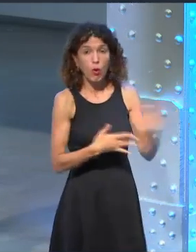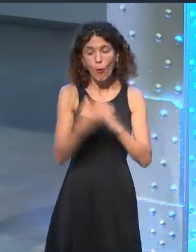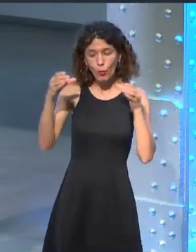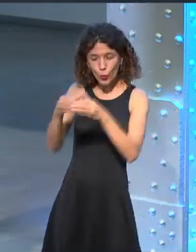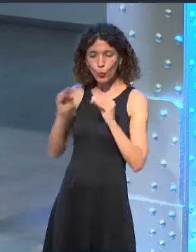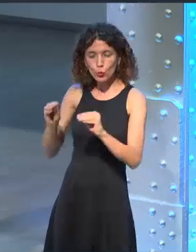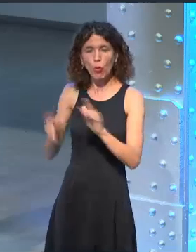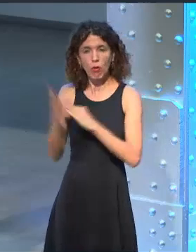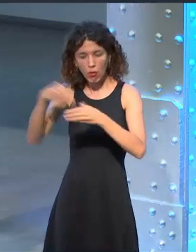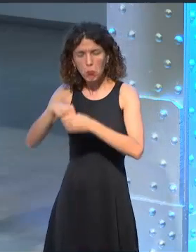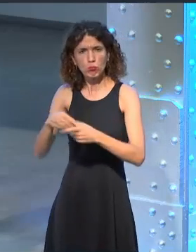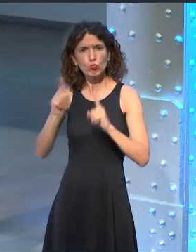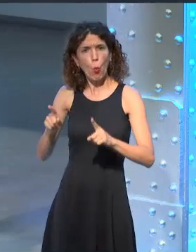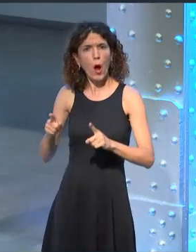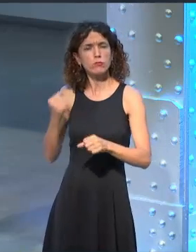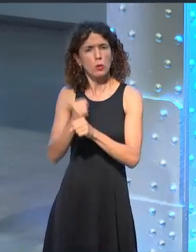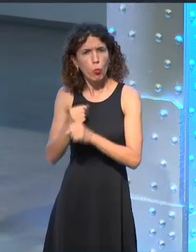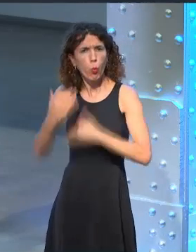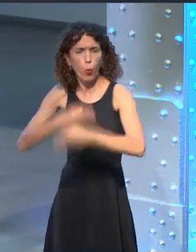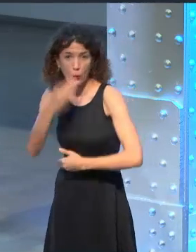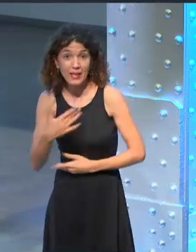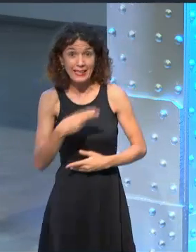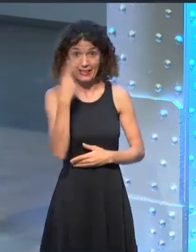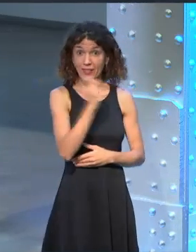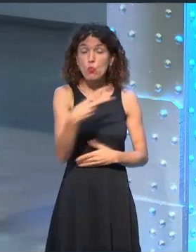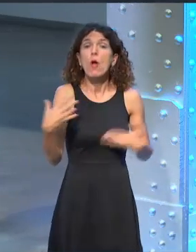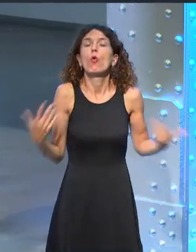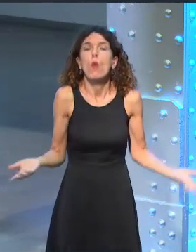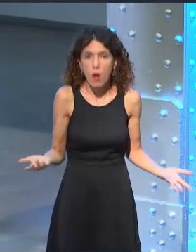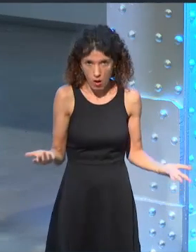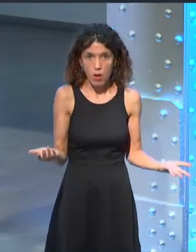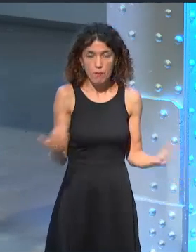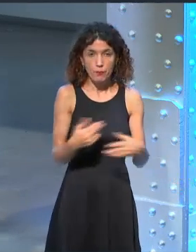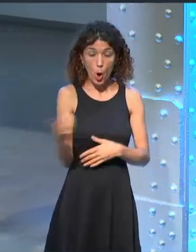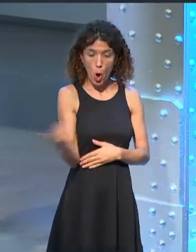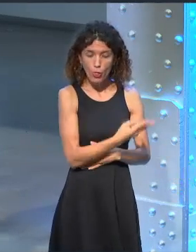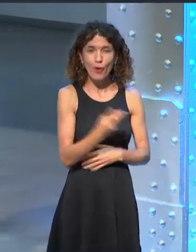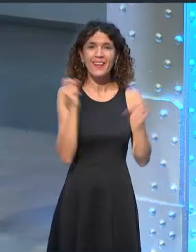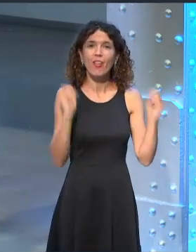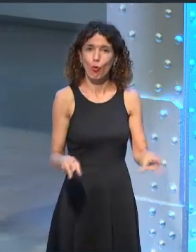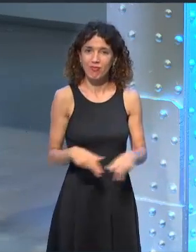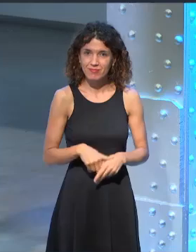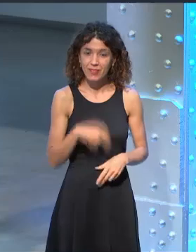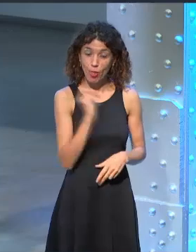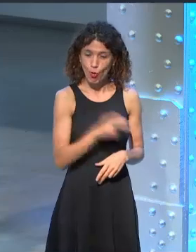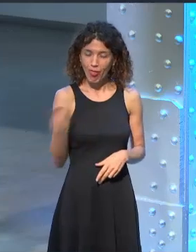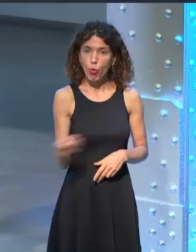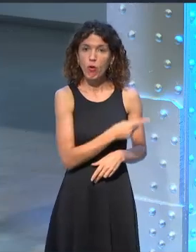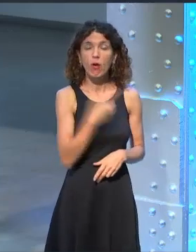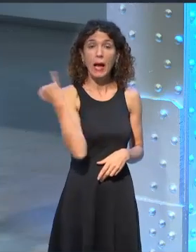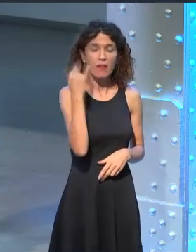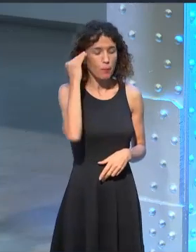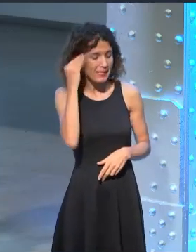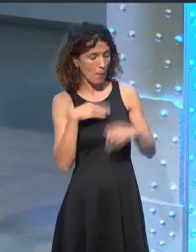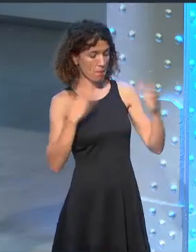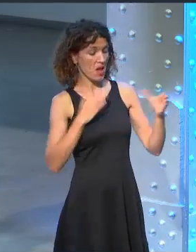pensaba que sus equipos iban a responder. Y lo interesante del resultado es que los dos tenían razón. Es decir, el manager que